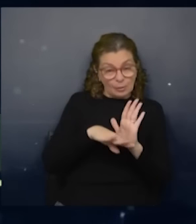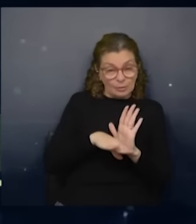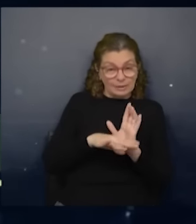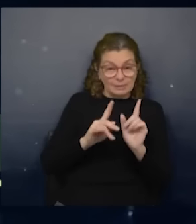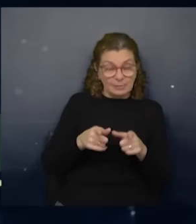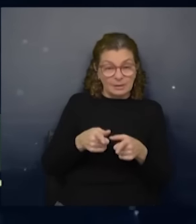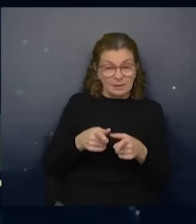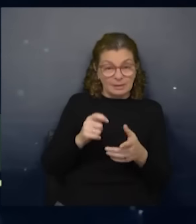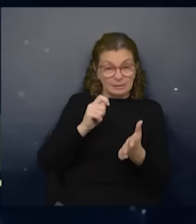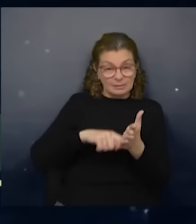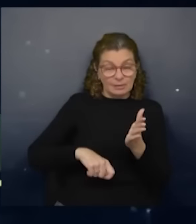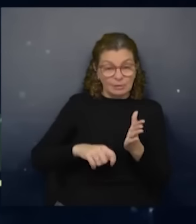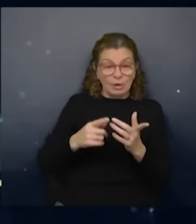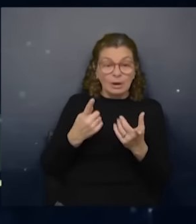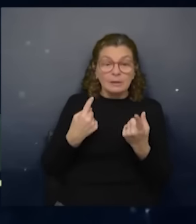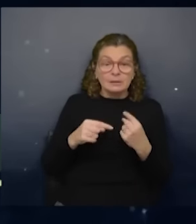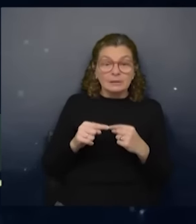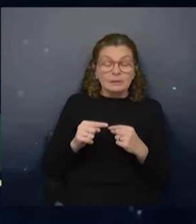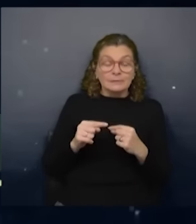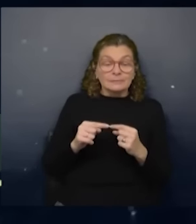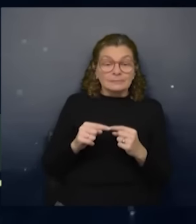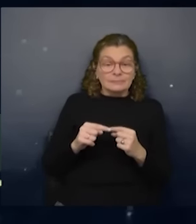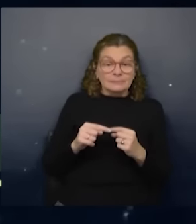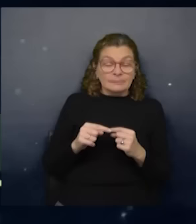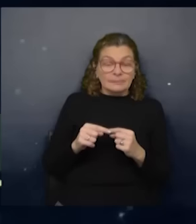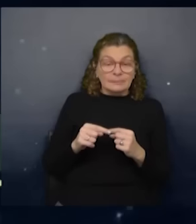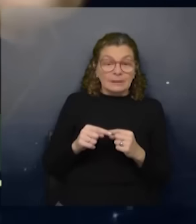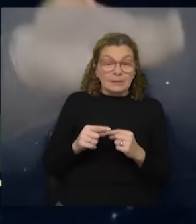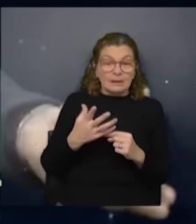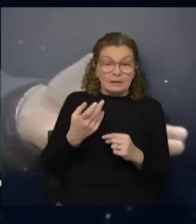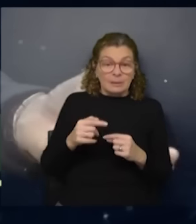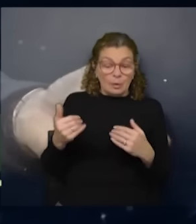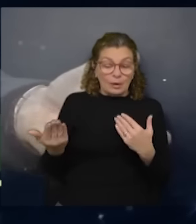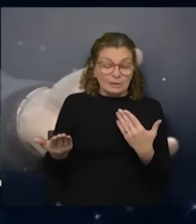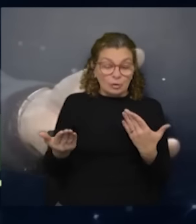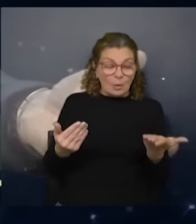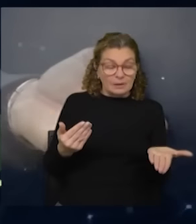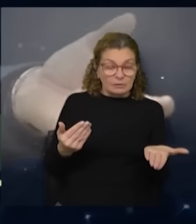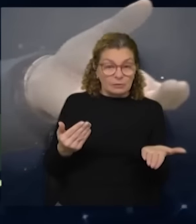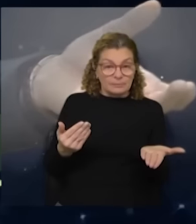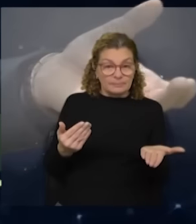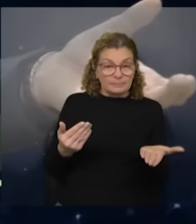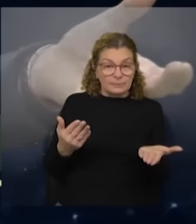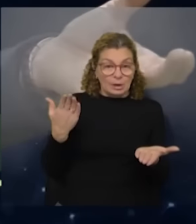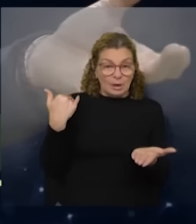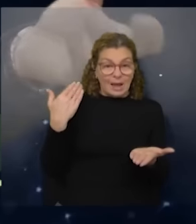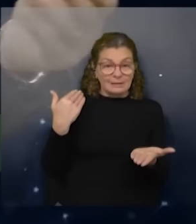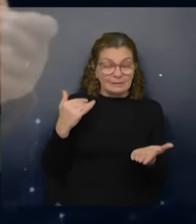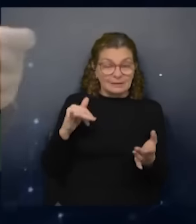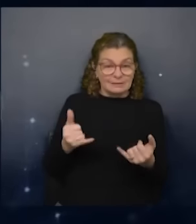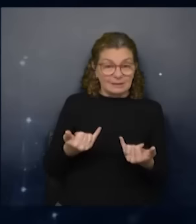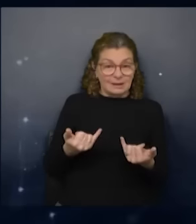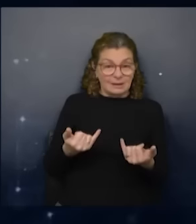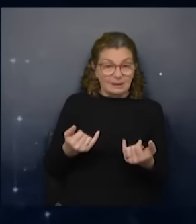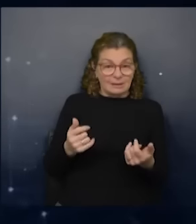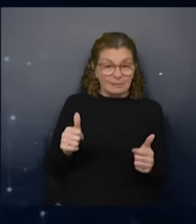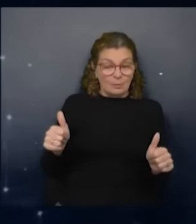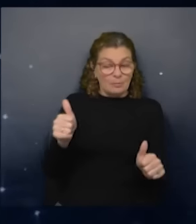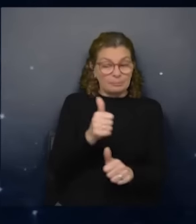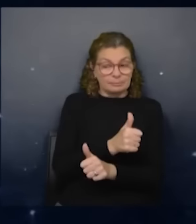que eventualmente sanciona Así que eh era preferible esto a tener lo que teníamos vigente que era una